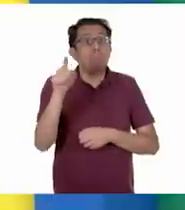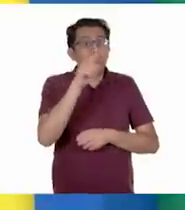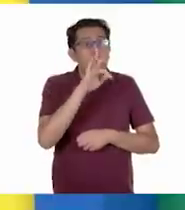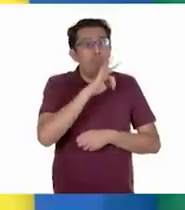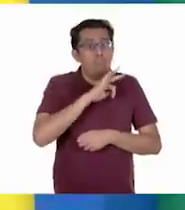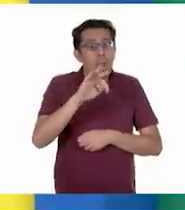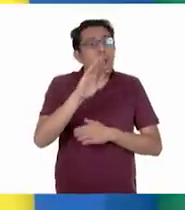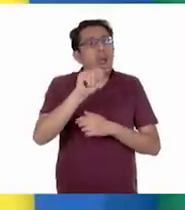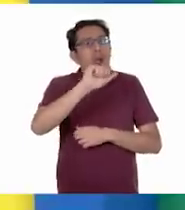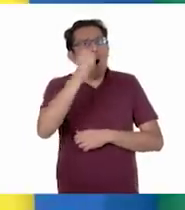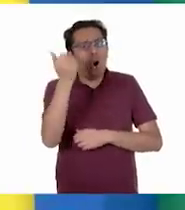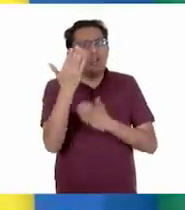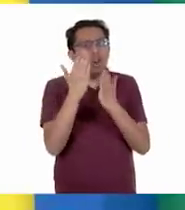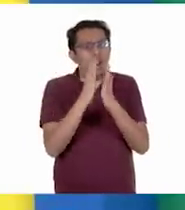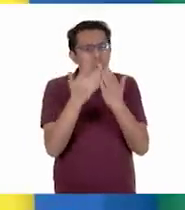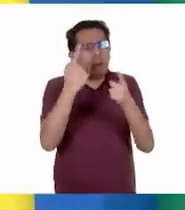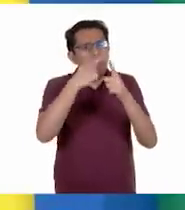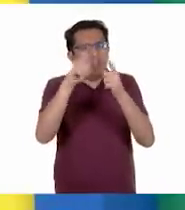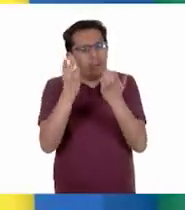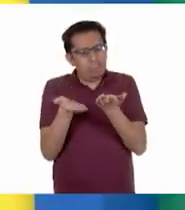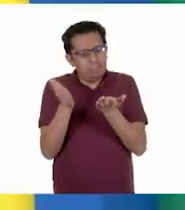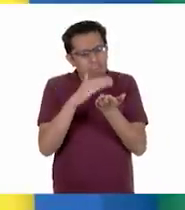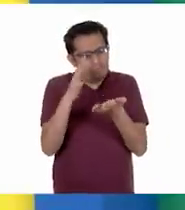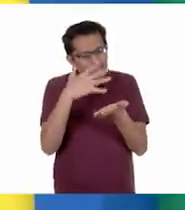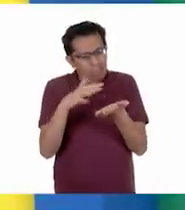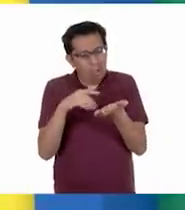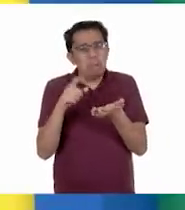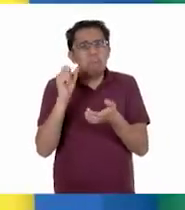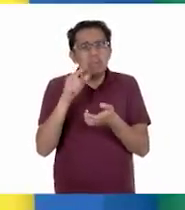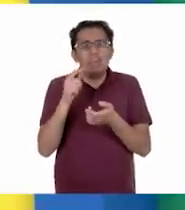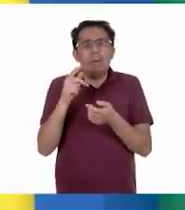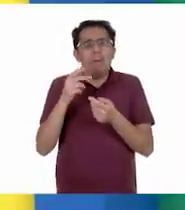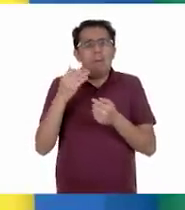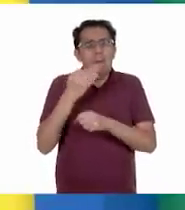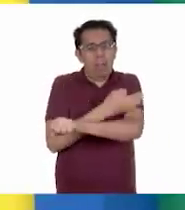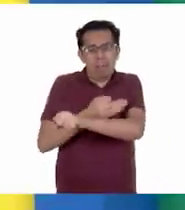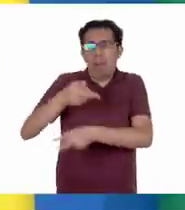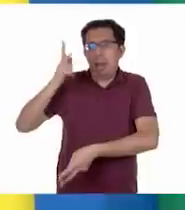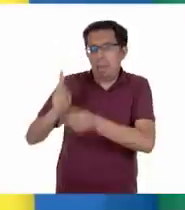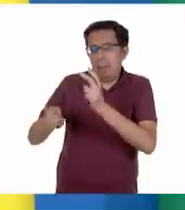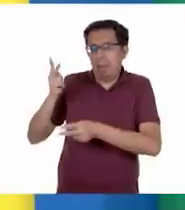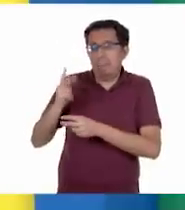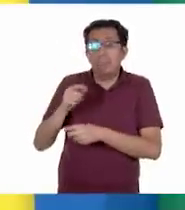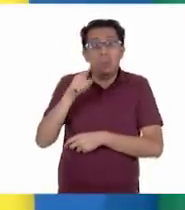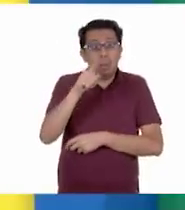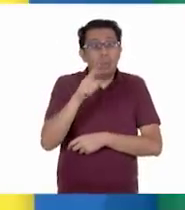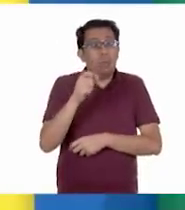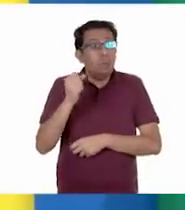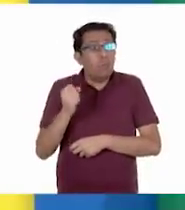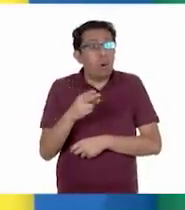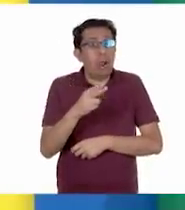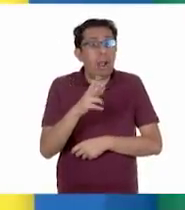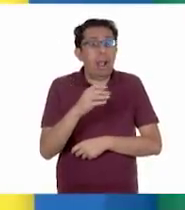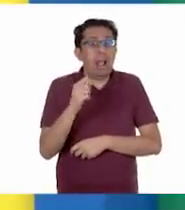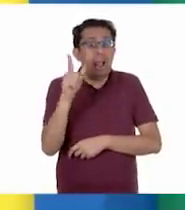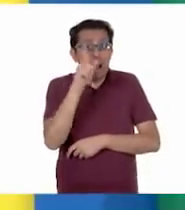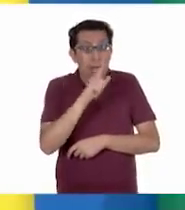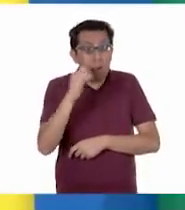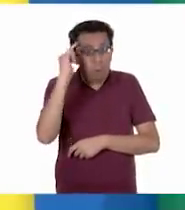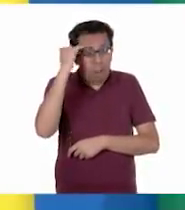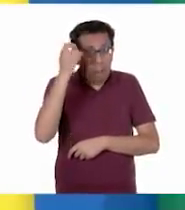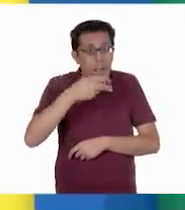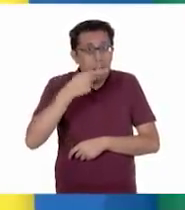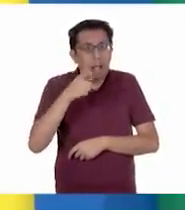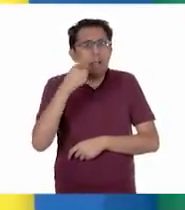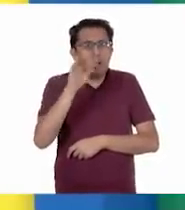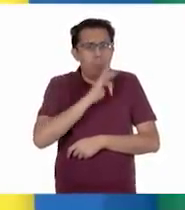posible, consulta otros libros y comenta el tema de hoy con tu familia. Si tienes la fortuna de hablar una lengua indígena, aprovecha también este momento